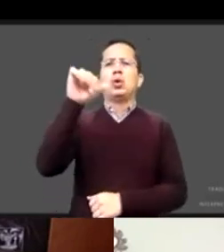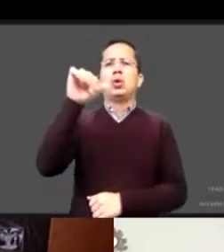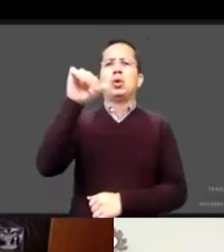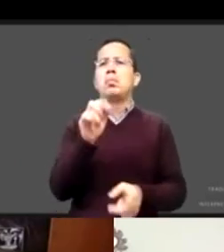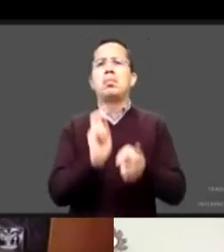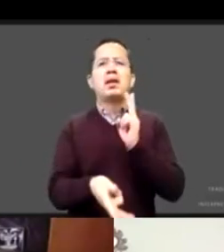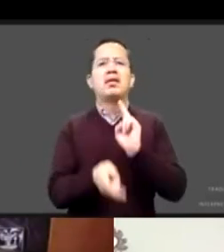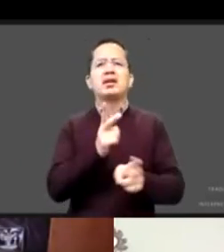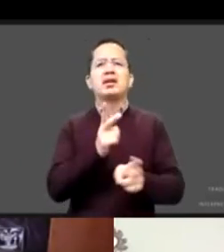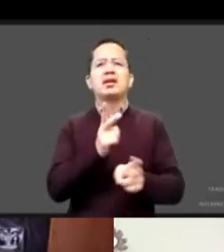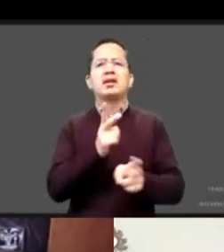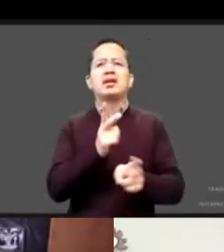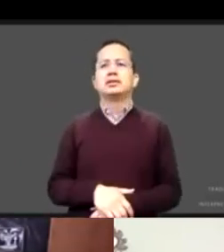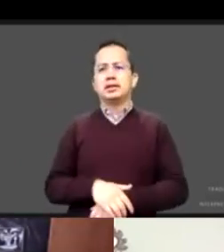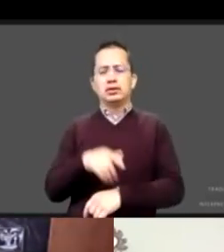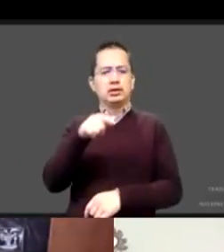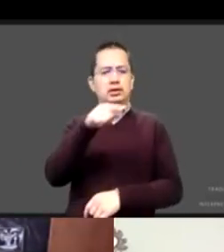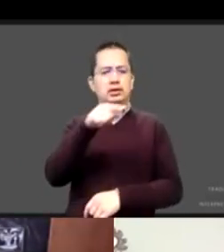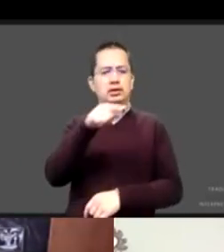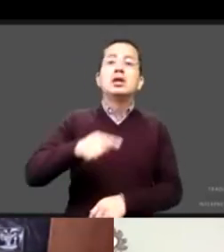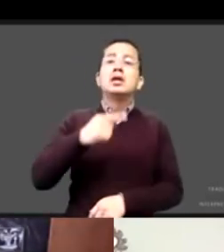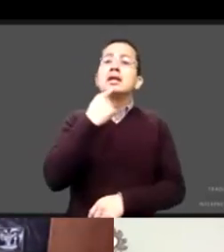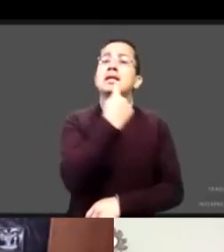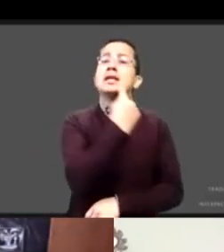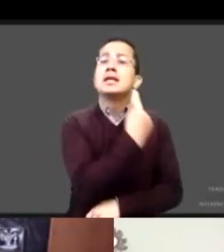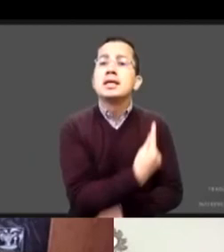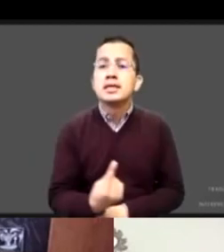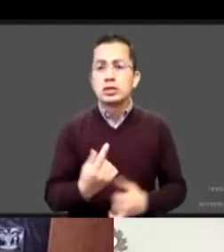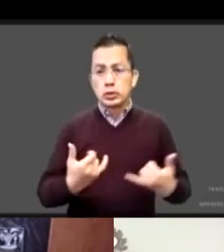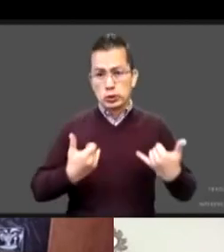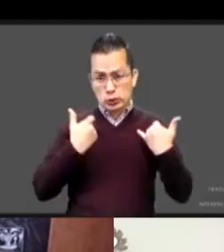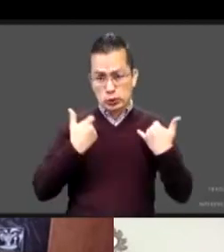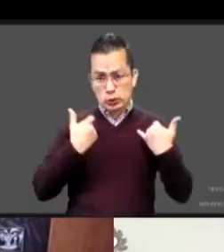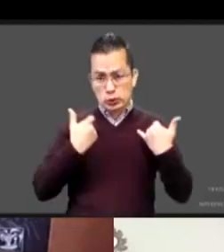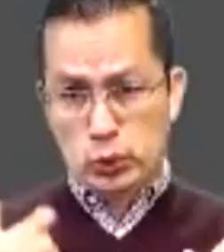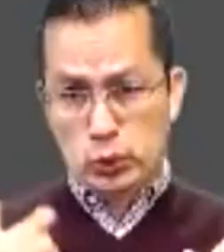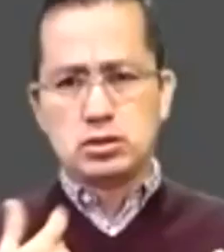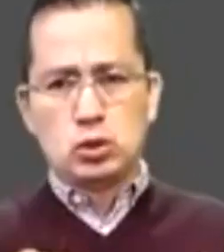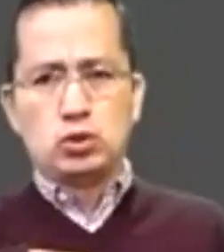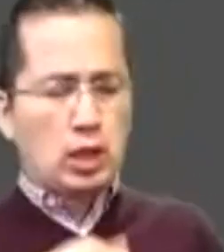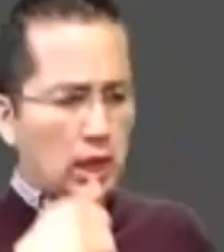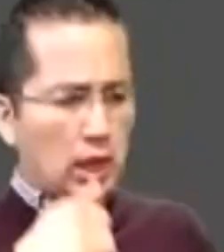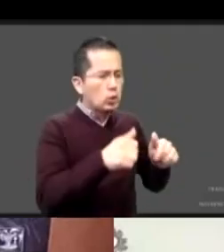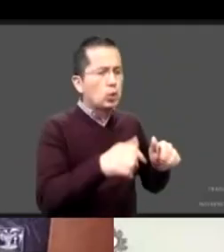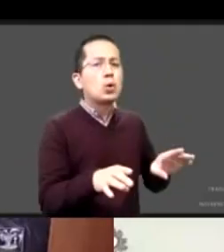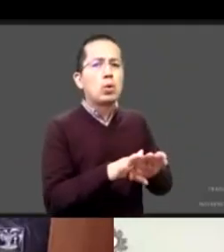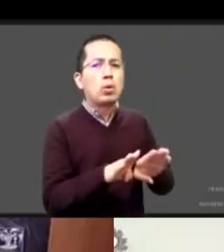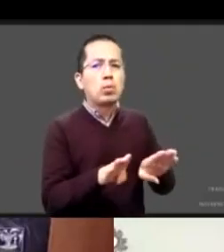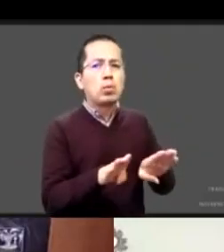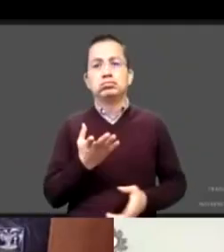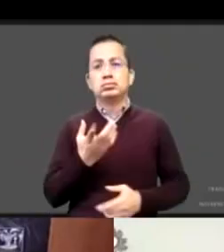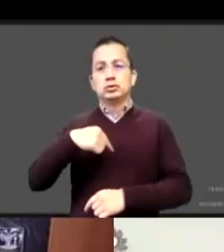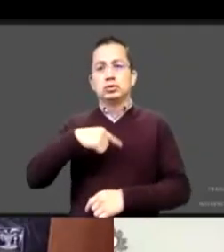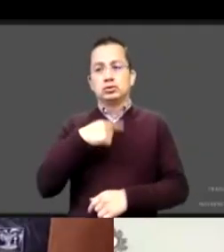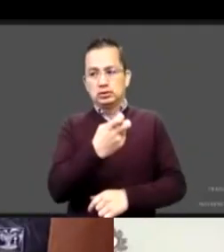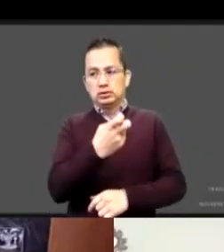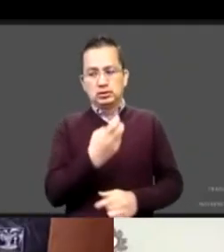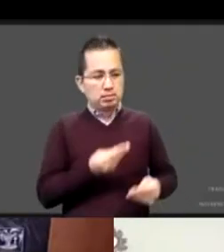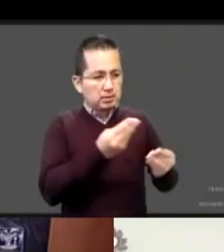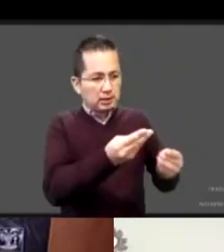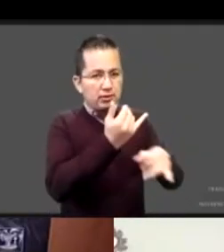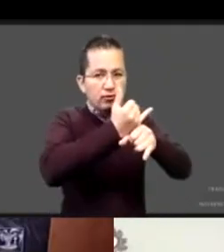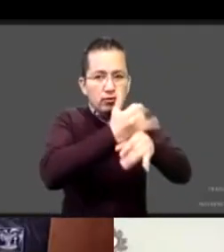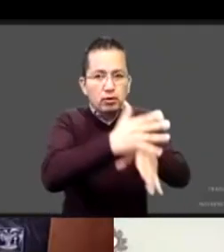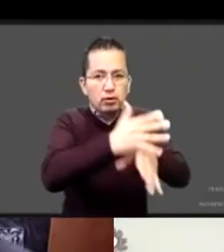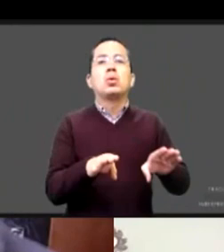a hablar de escucha y vamos a hablar de cómo les informamos, cómo les consultamos, cómo se involucramos en este tema que